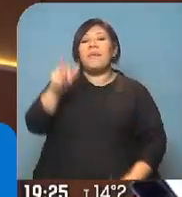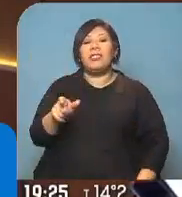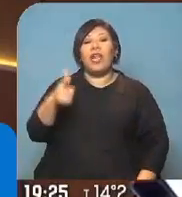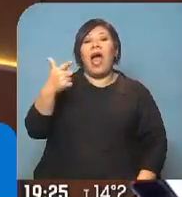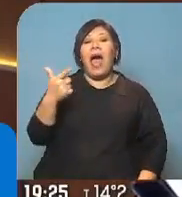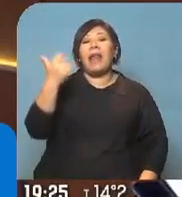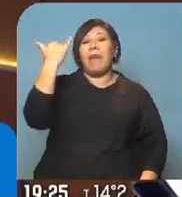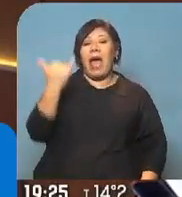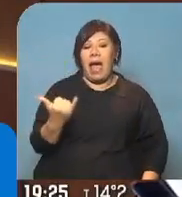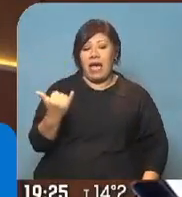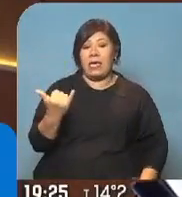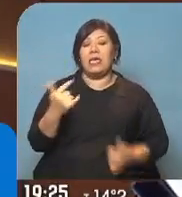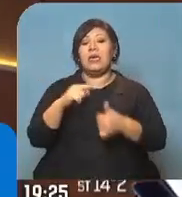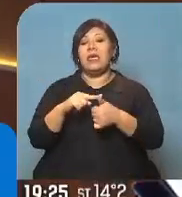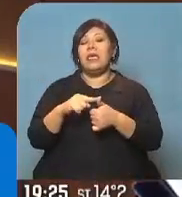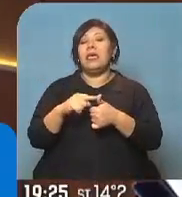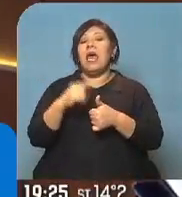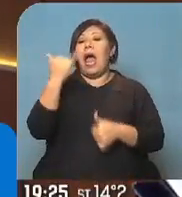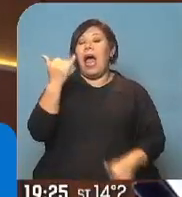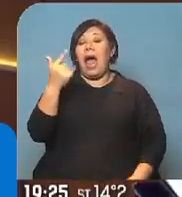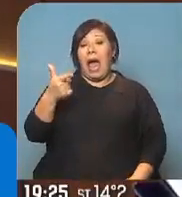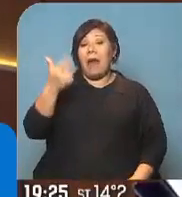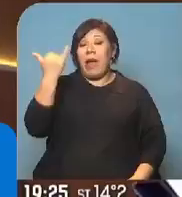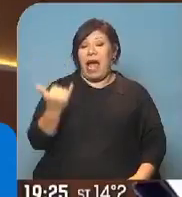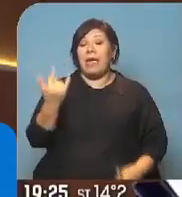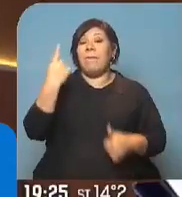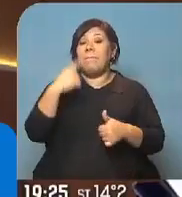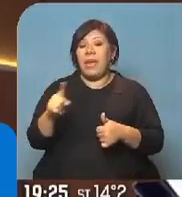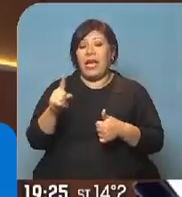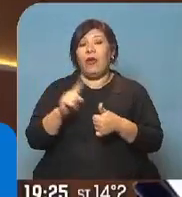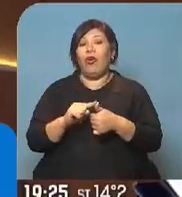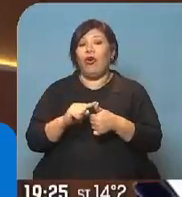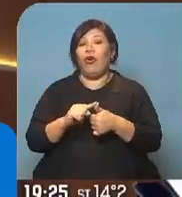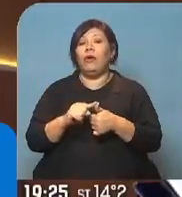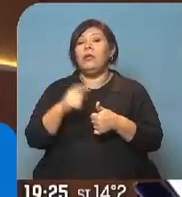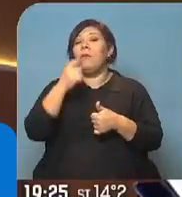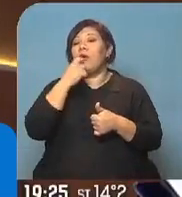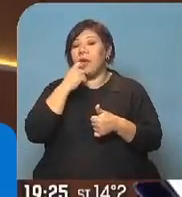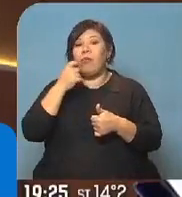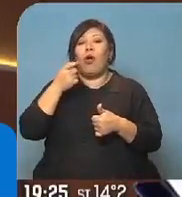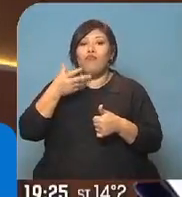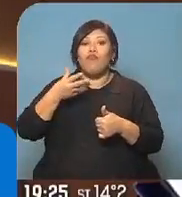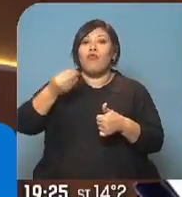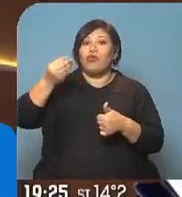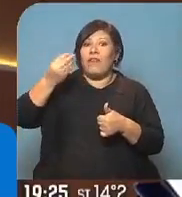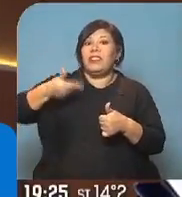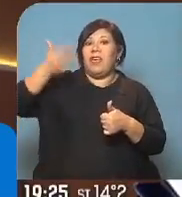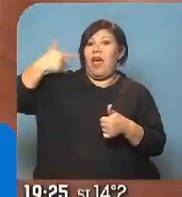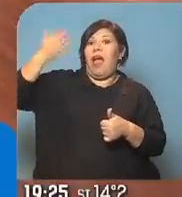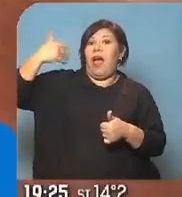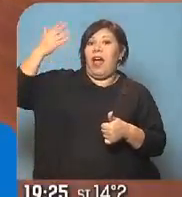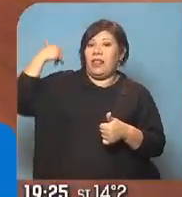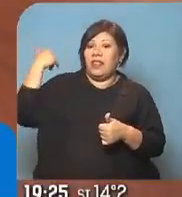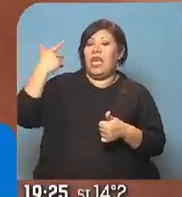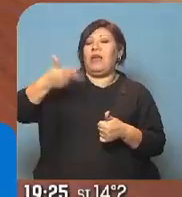los ingredientes para que algo ocurra. ¿Cuáles son estos ingredientes? Bueno, por un lado, muchos episodios en sí mismos, como usted bien dice, que han